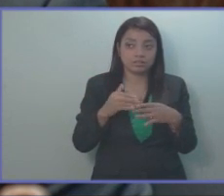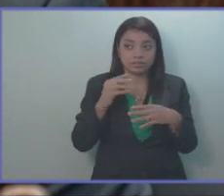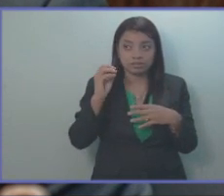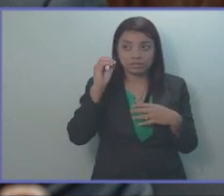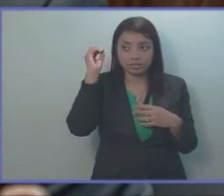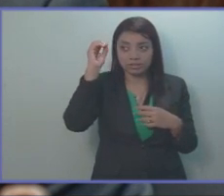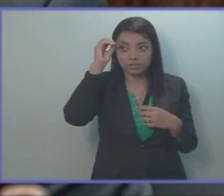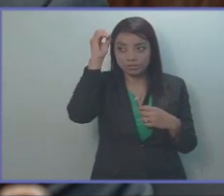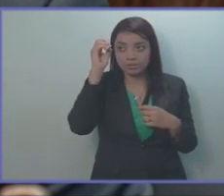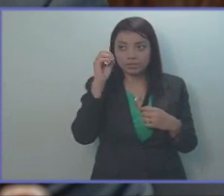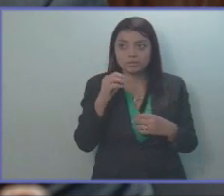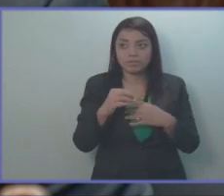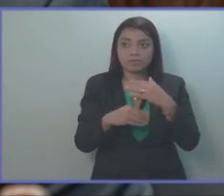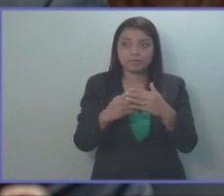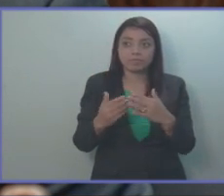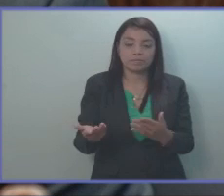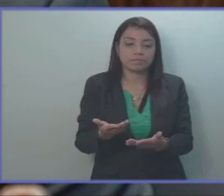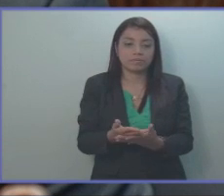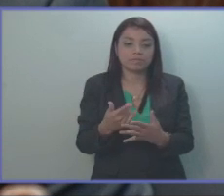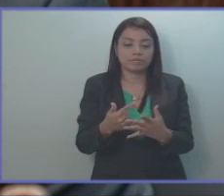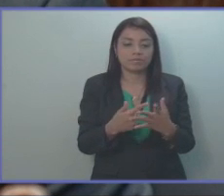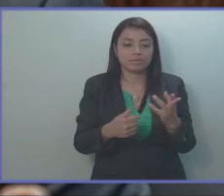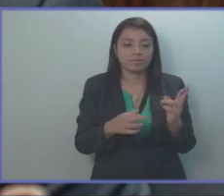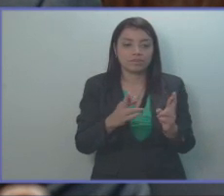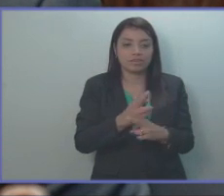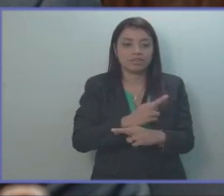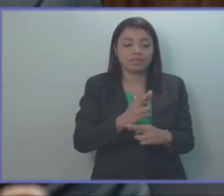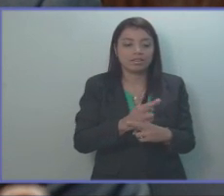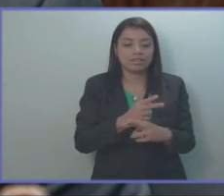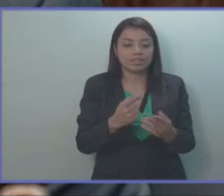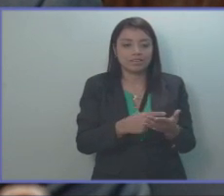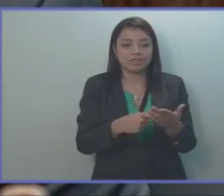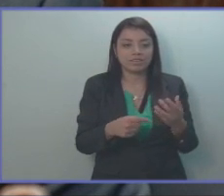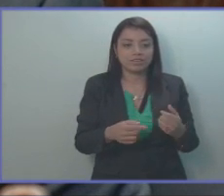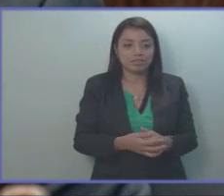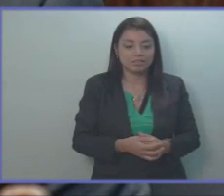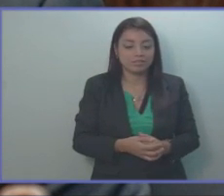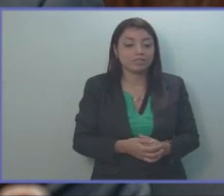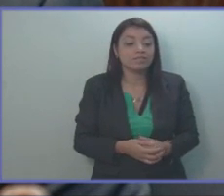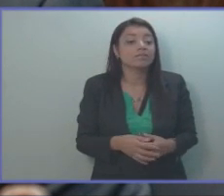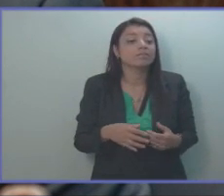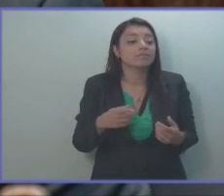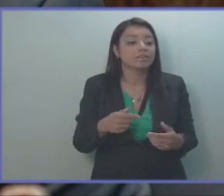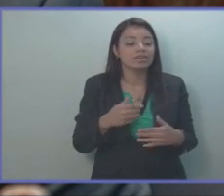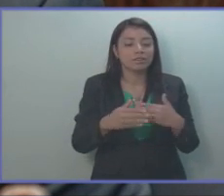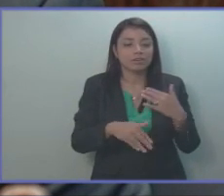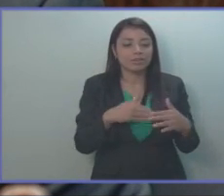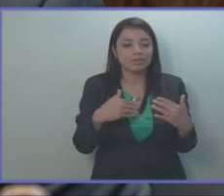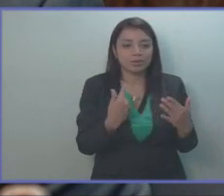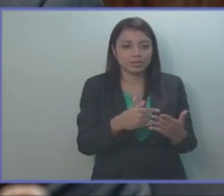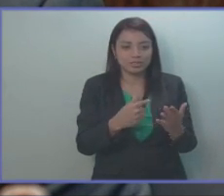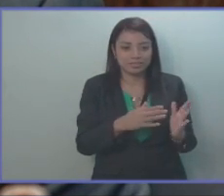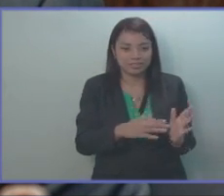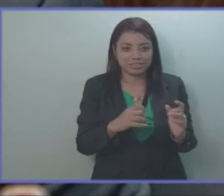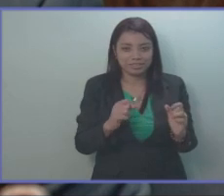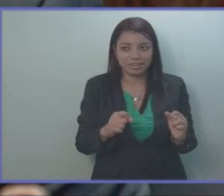opiniones respecto de las propuestas de reforma a la ley penitenciaria, objeto de estudio, y